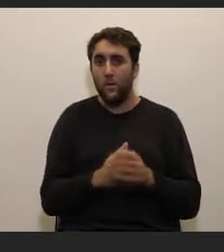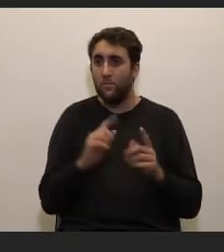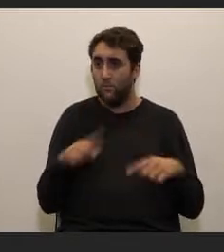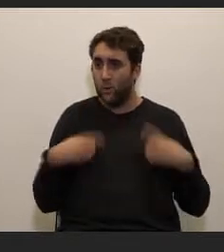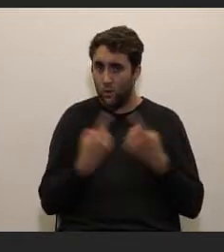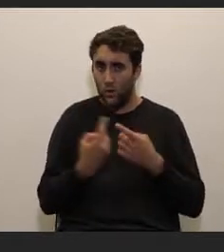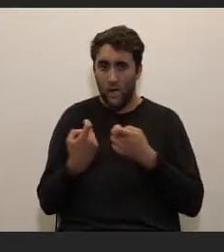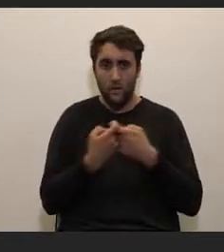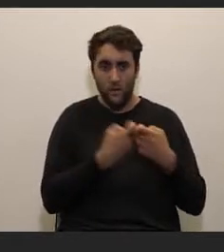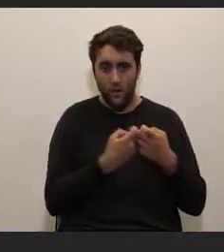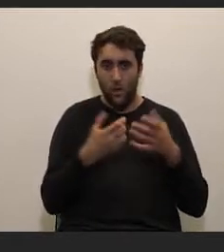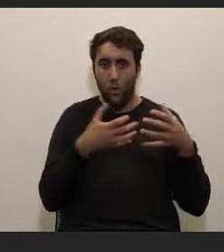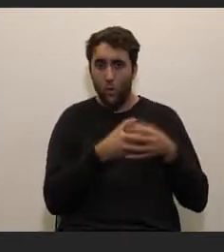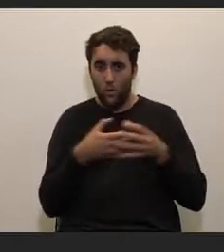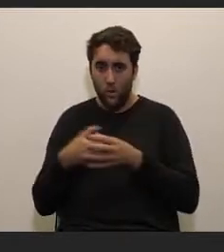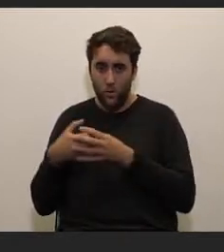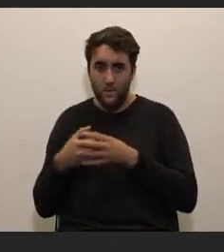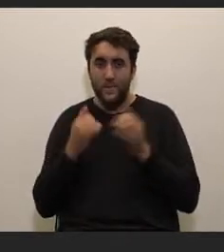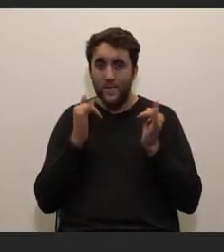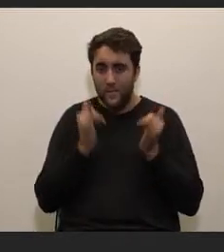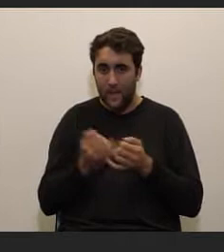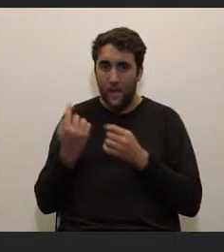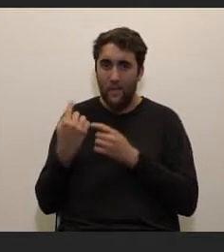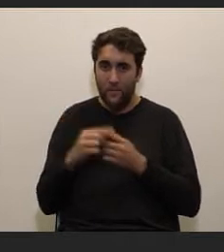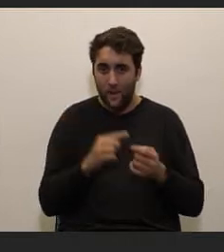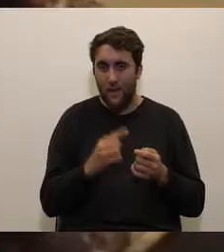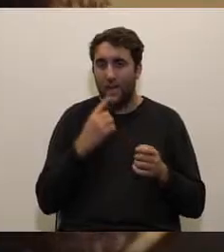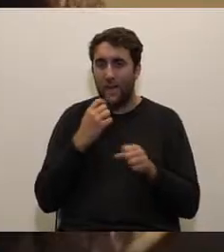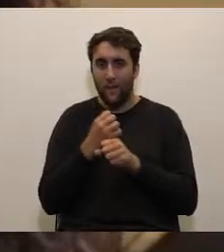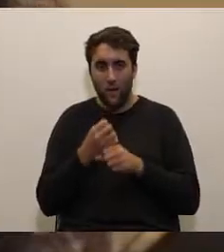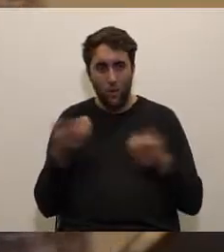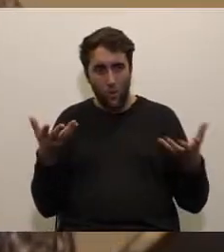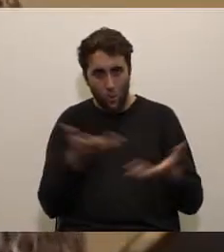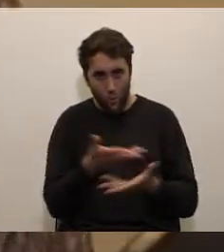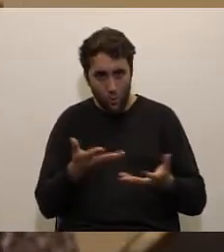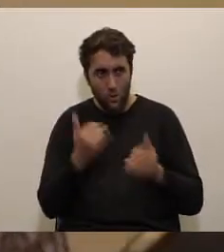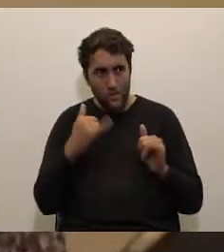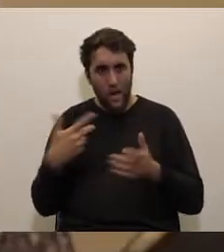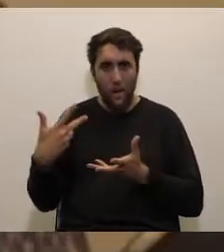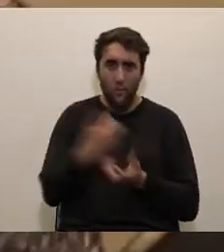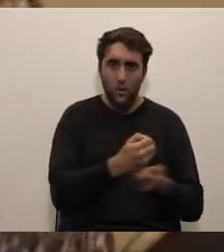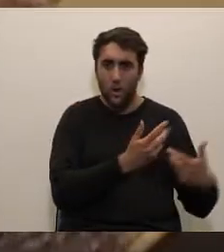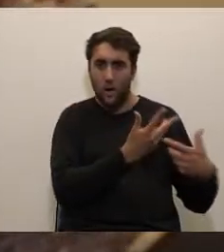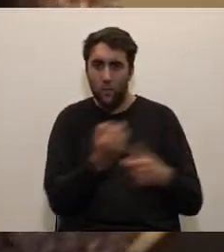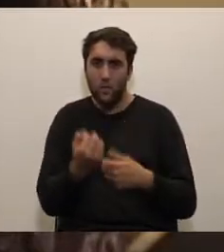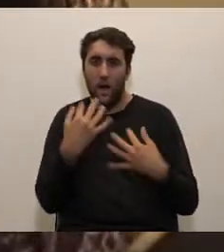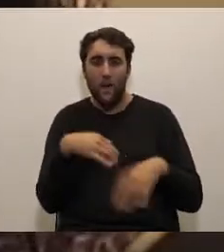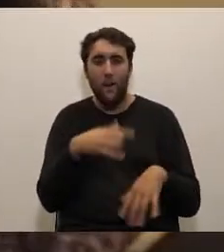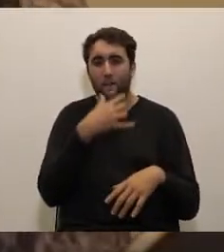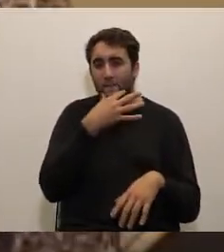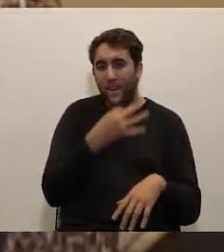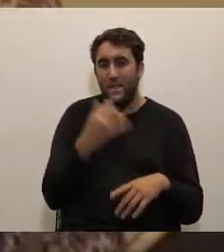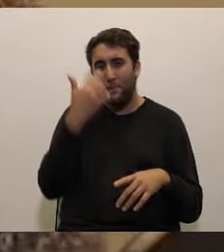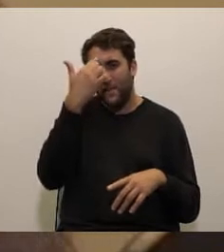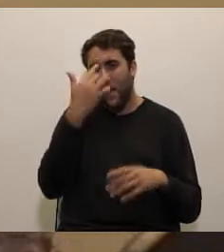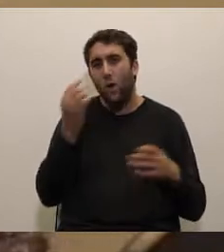somos colectivos en los cuales también se ha dado colaboración en muchas oportunidades y nos resulta fácil pensar